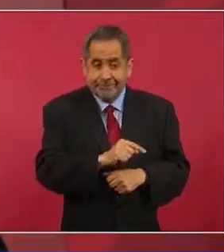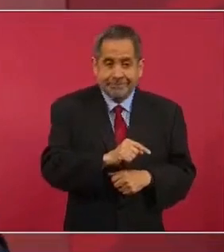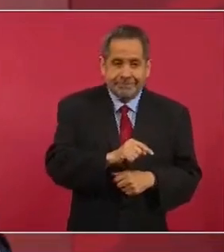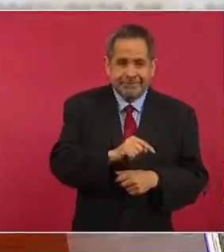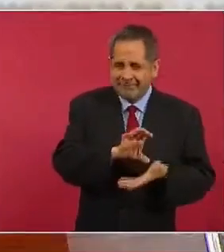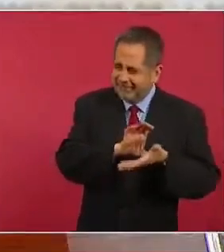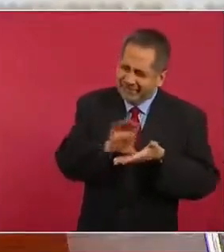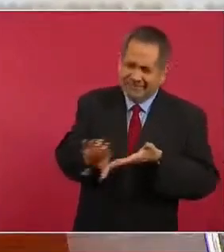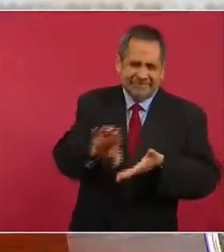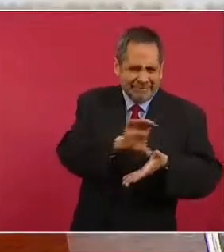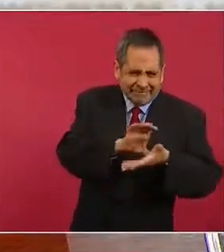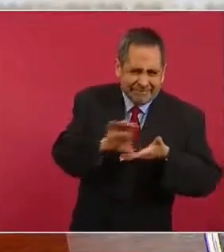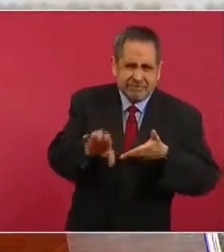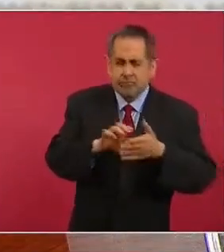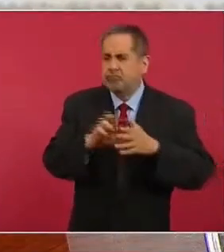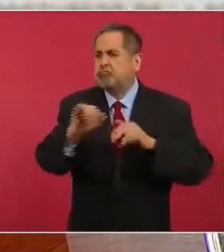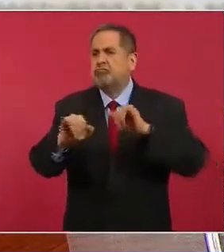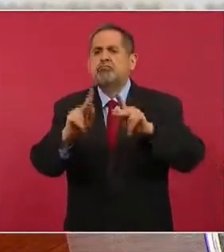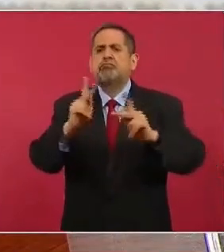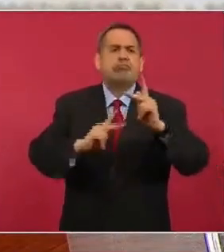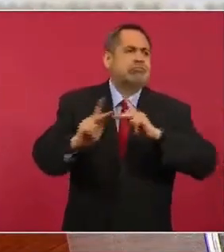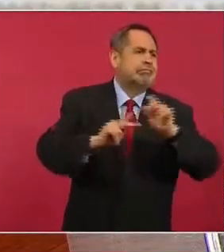muchos recursos, comprometen recursos,